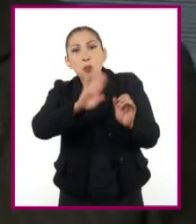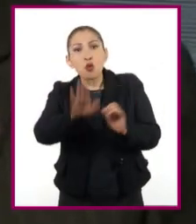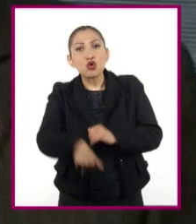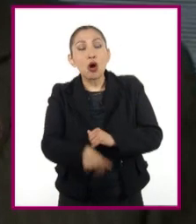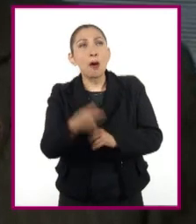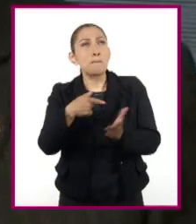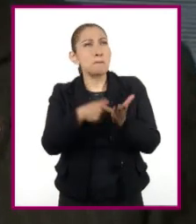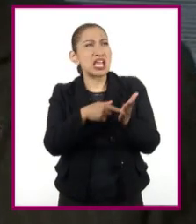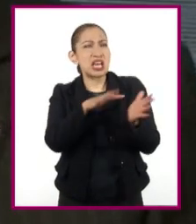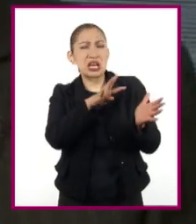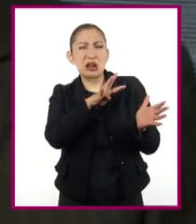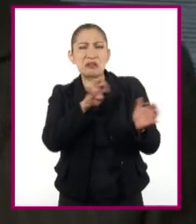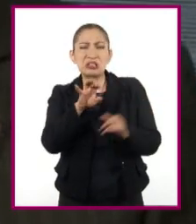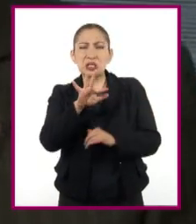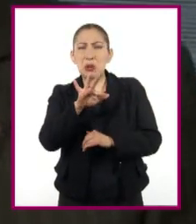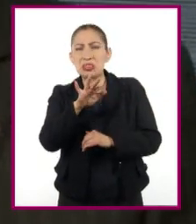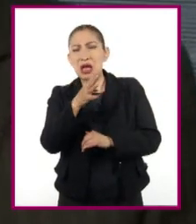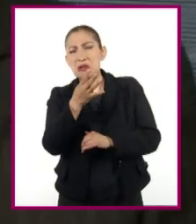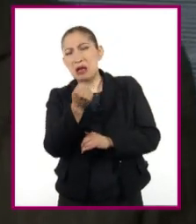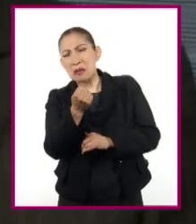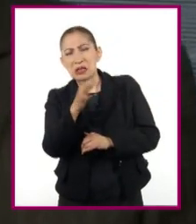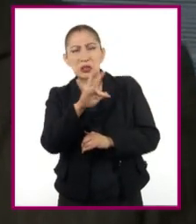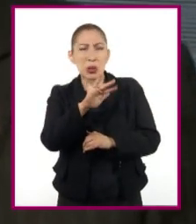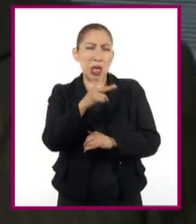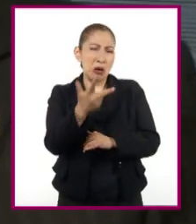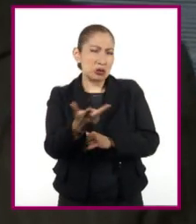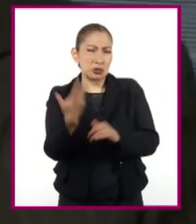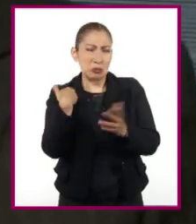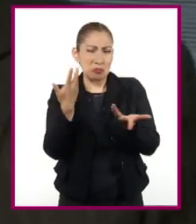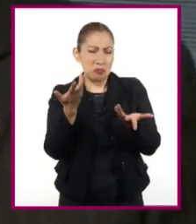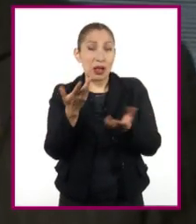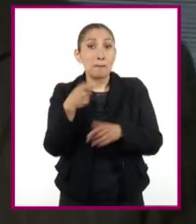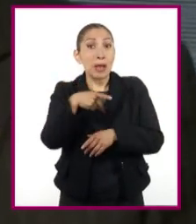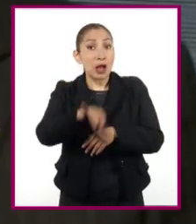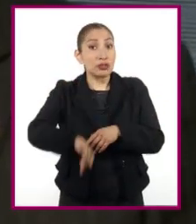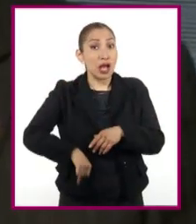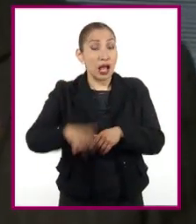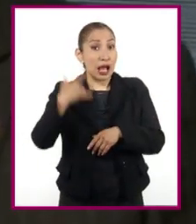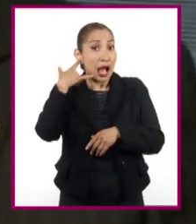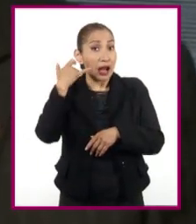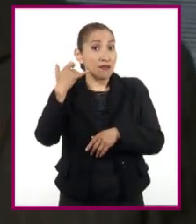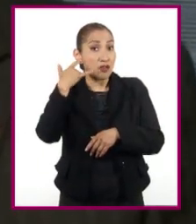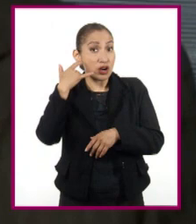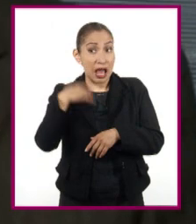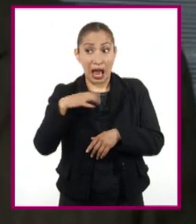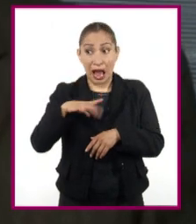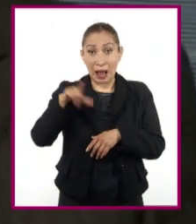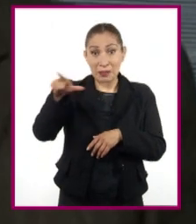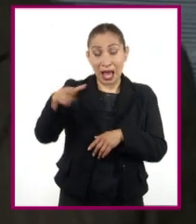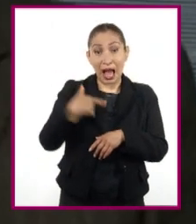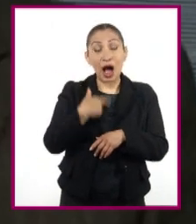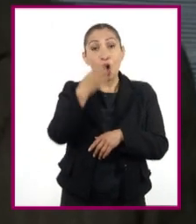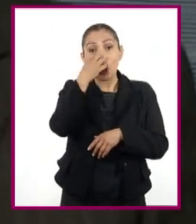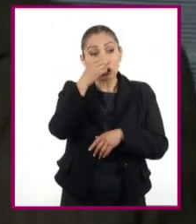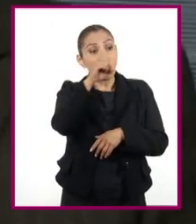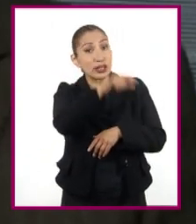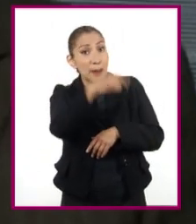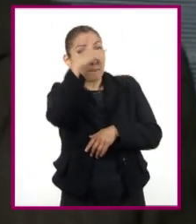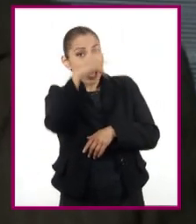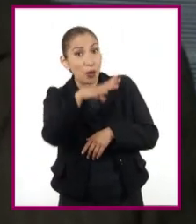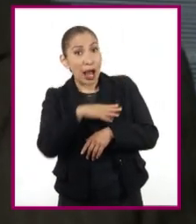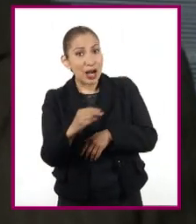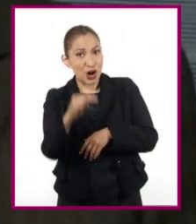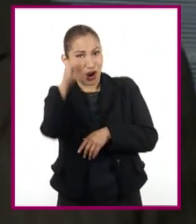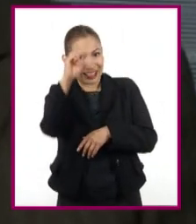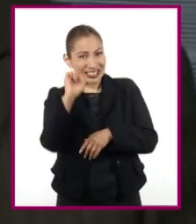en 1959, 58, por esas fechas. Pero es muy interesante, en California había grizzlies y en México había grizzlies en